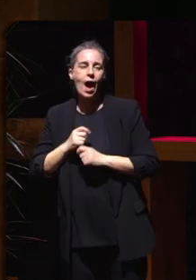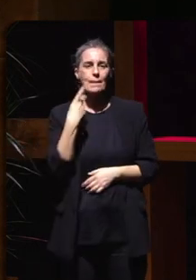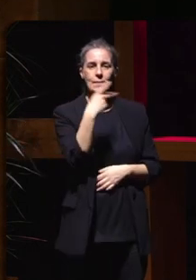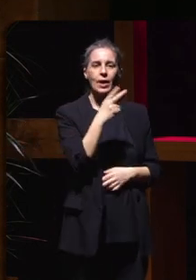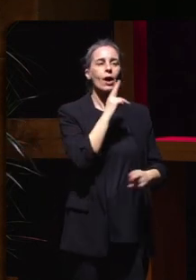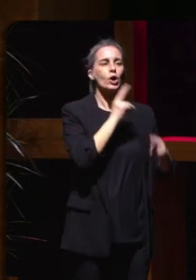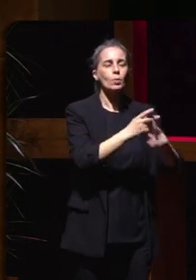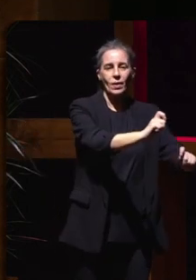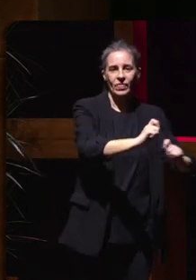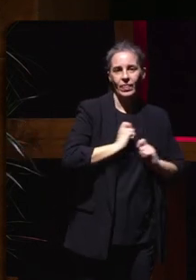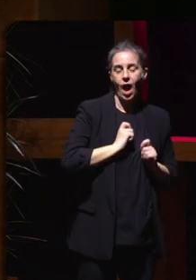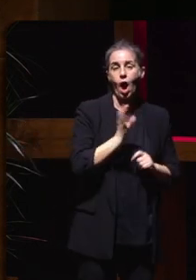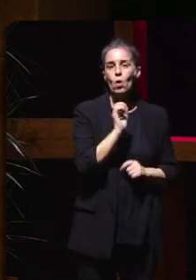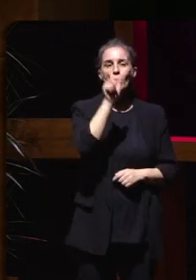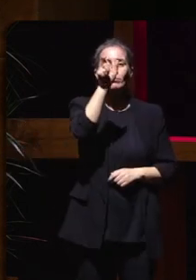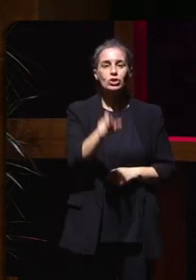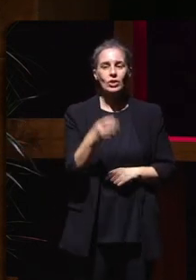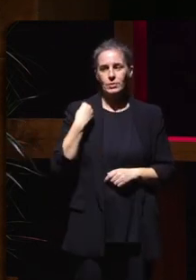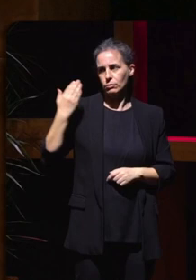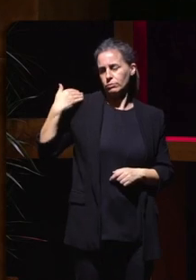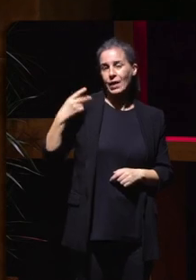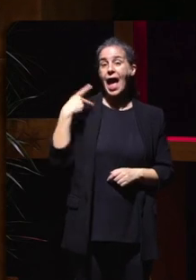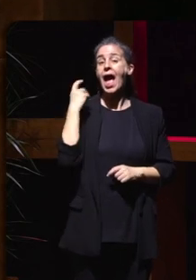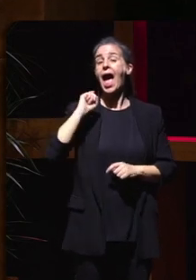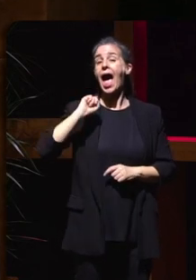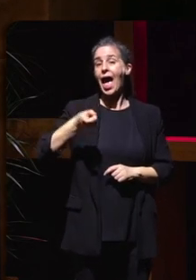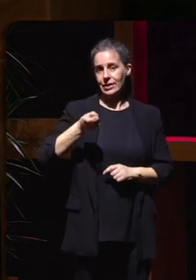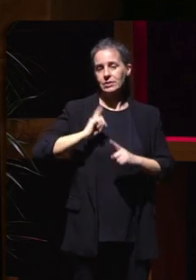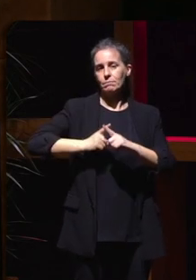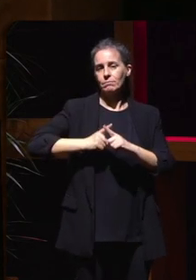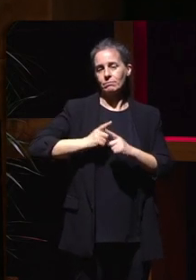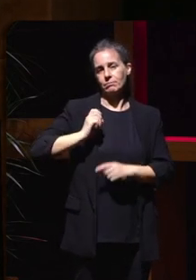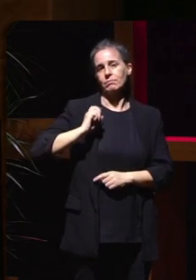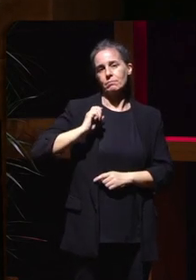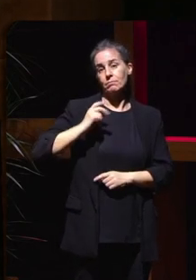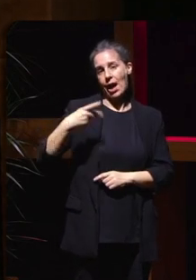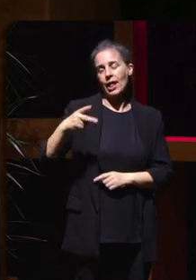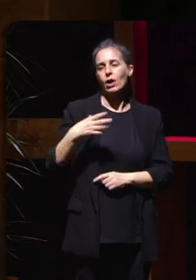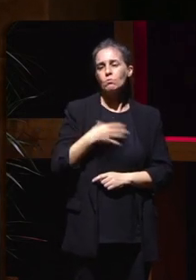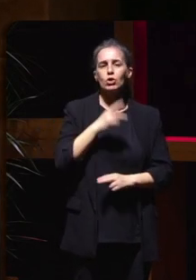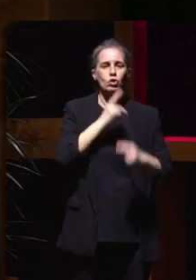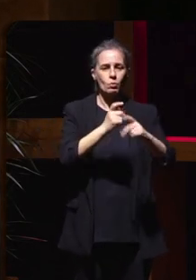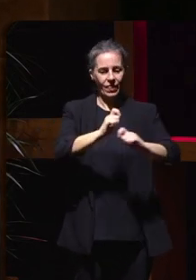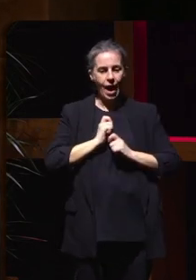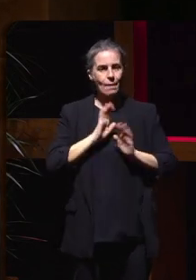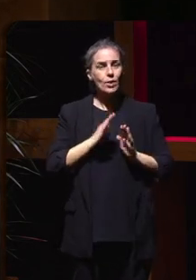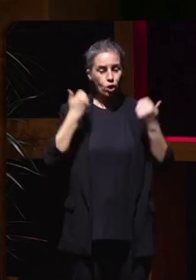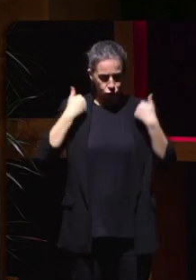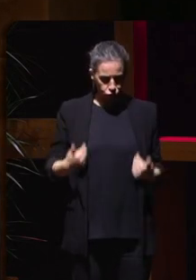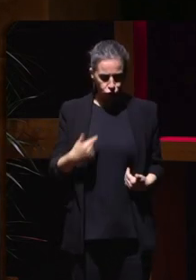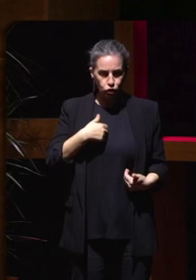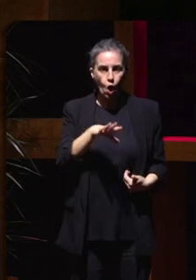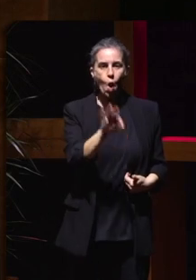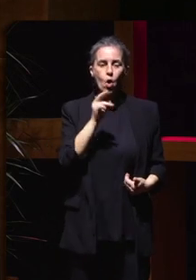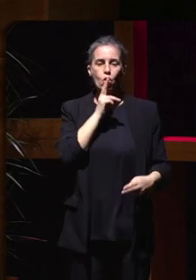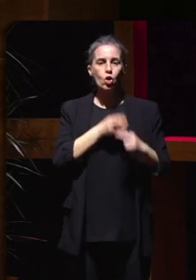que puede ser aperso a que nos aparecen algún momento pero nunca o no son nombre propio siempre o doome más reconocido